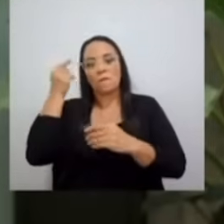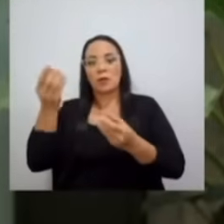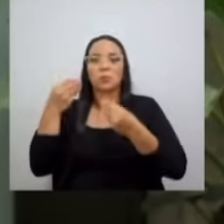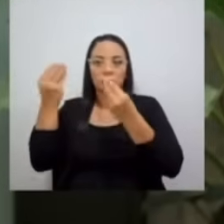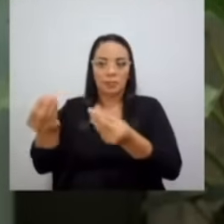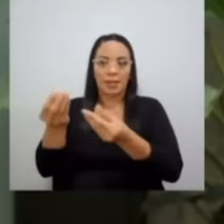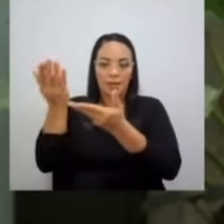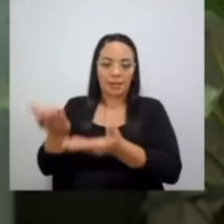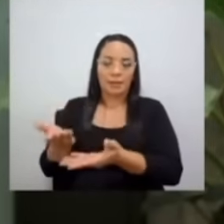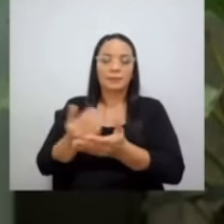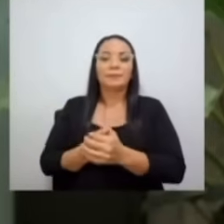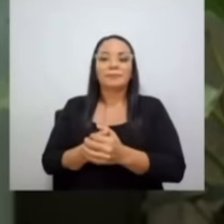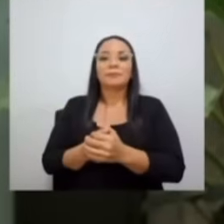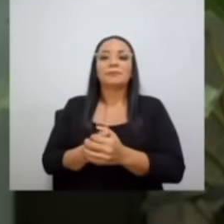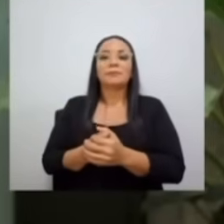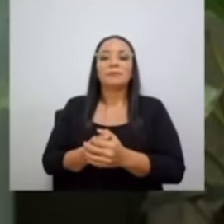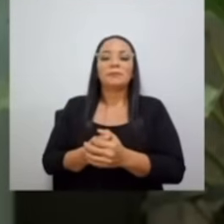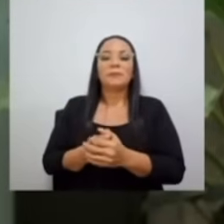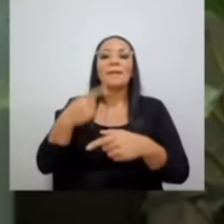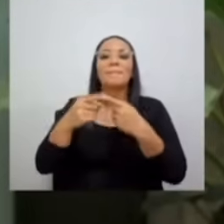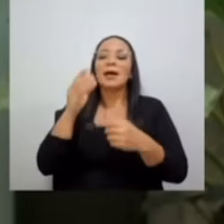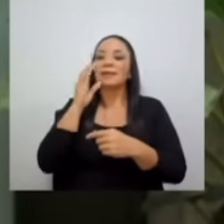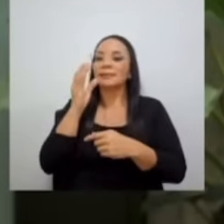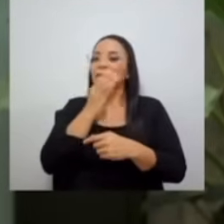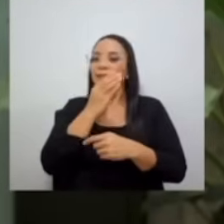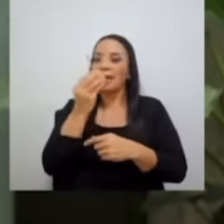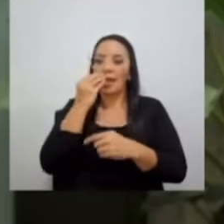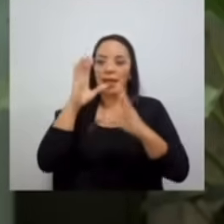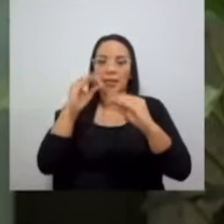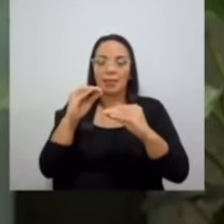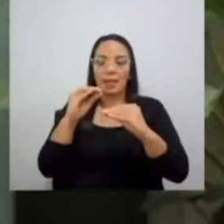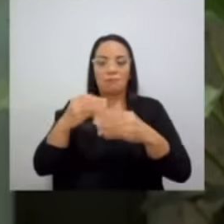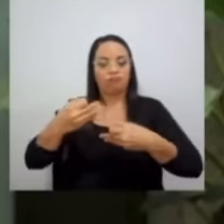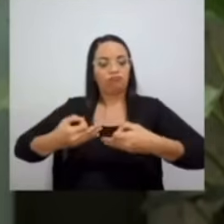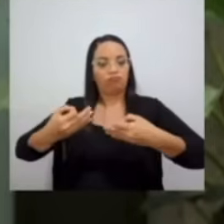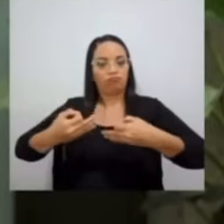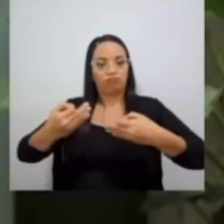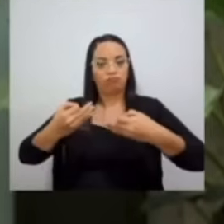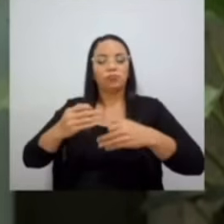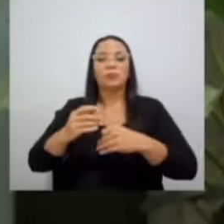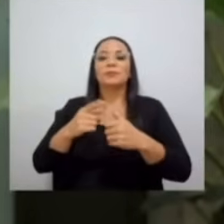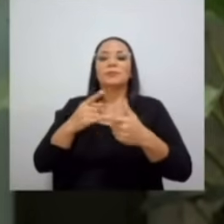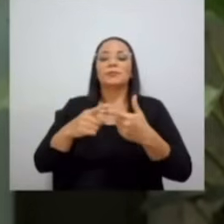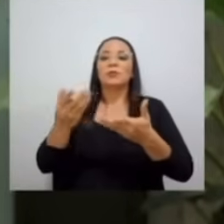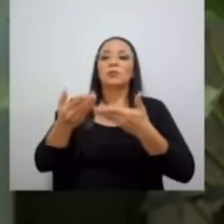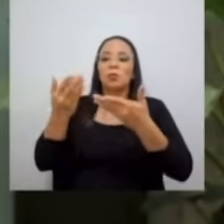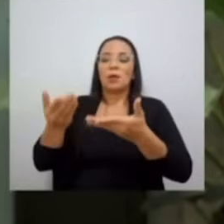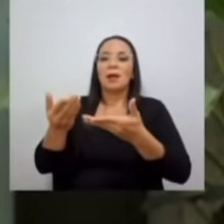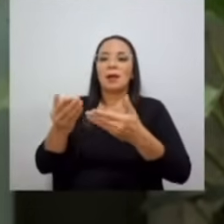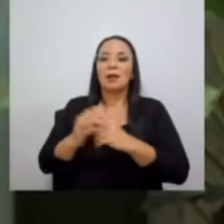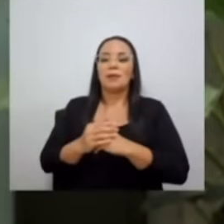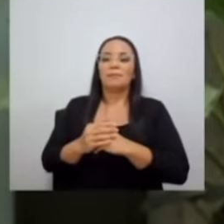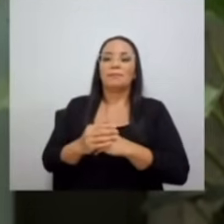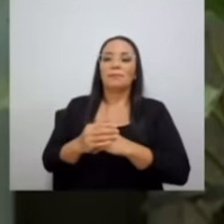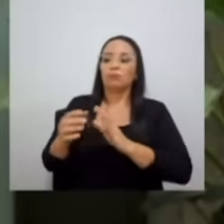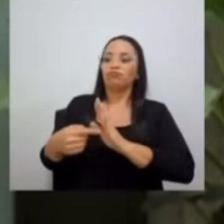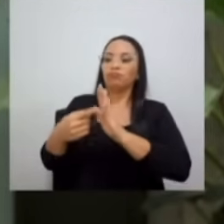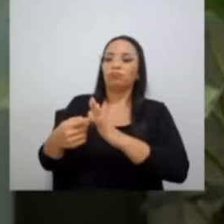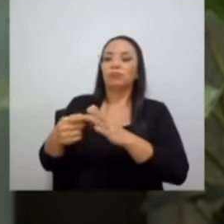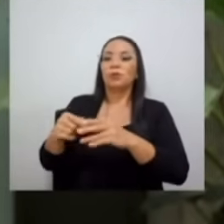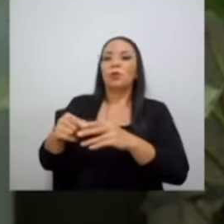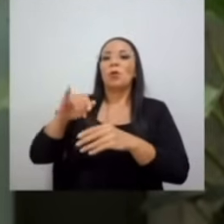que incluyen una cena de gala de Estado y otorgarle la condecoración Juan Mora Fernández,